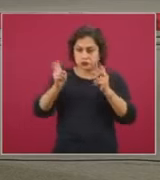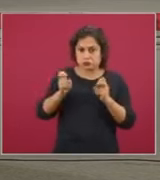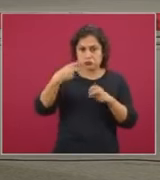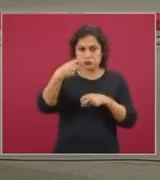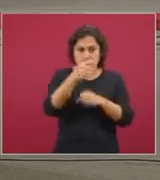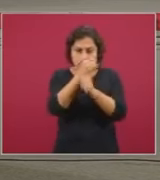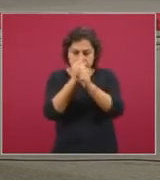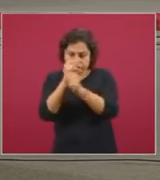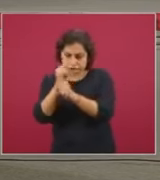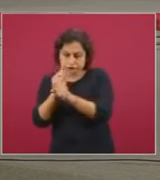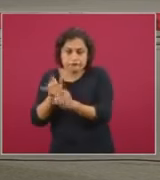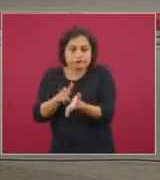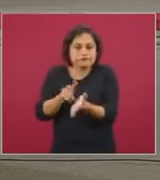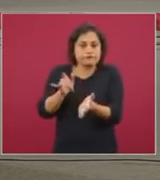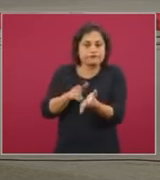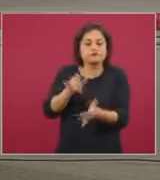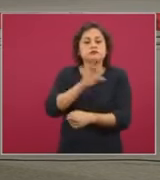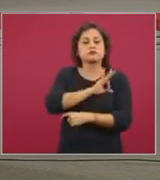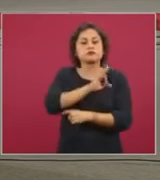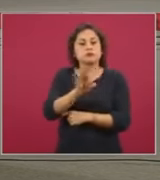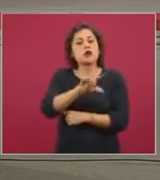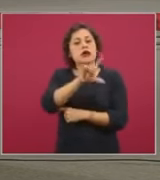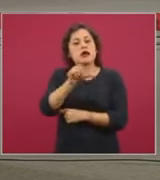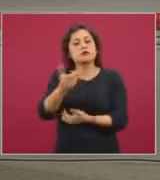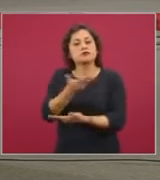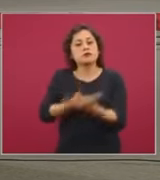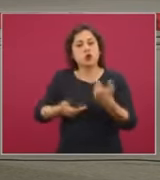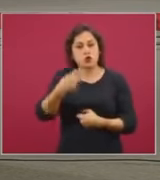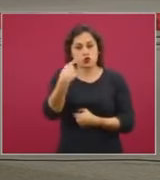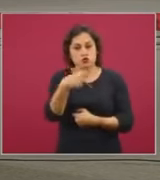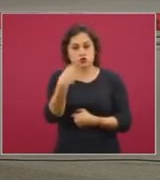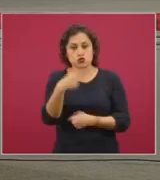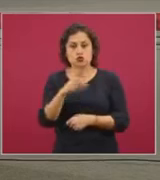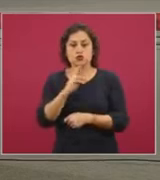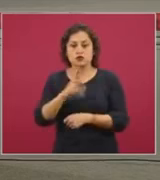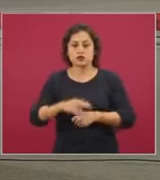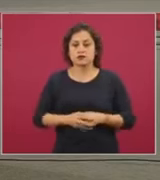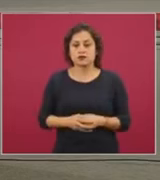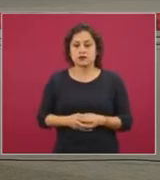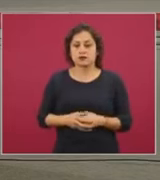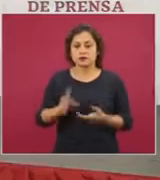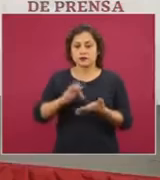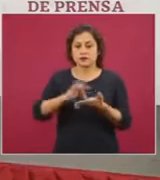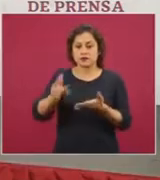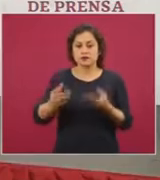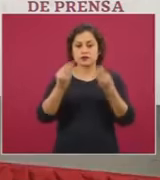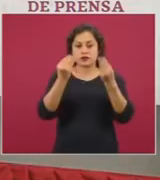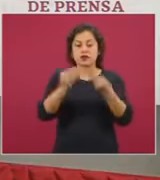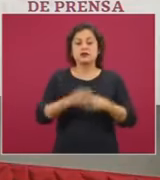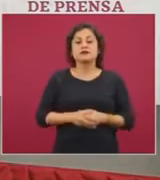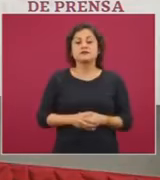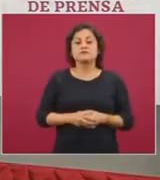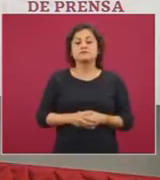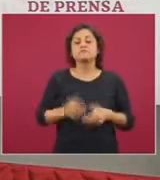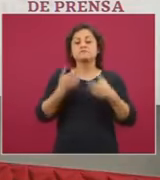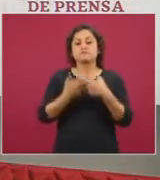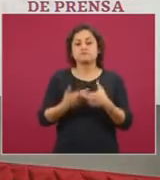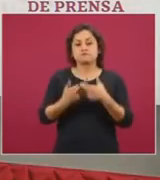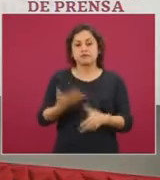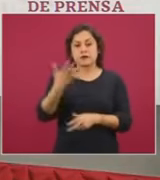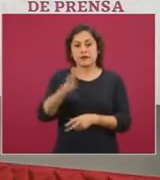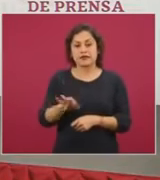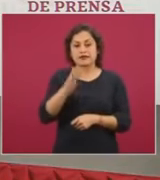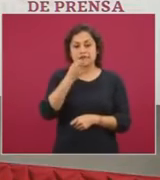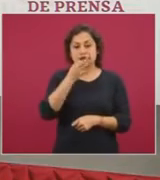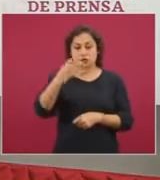puedan explotarlos y puedan también compartir sus resultados. Pues muchas gracias. Tenemos 10 minutos para preguntas.